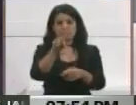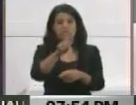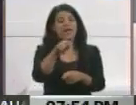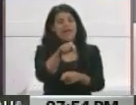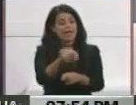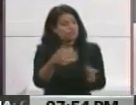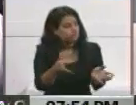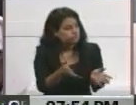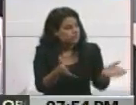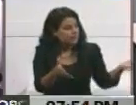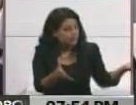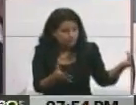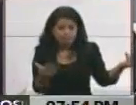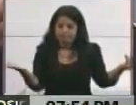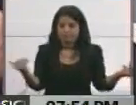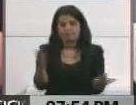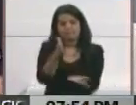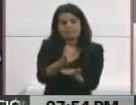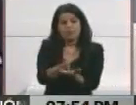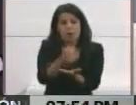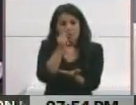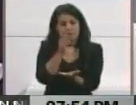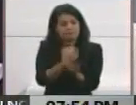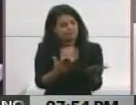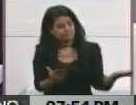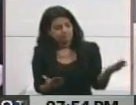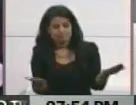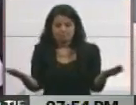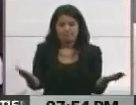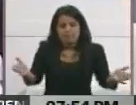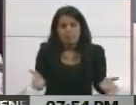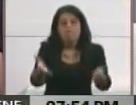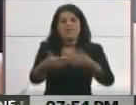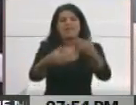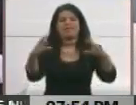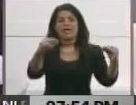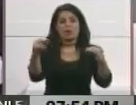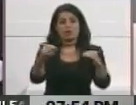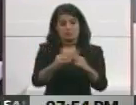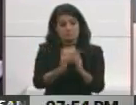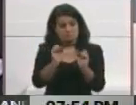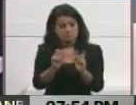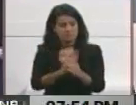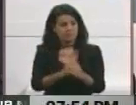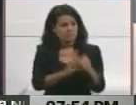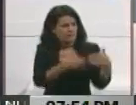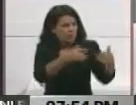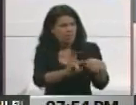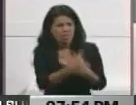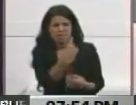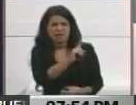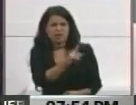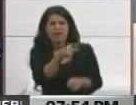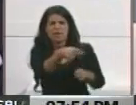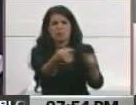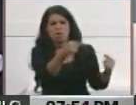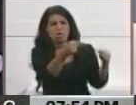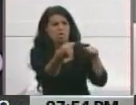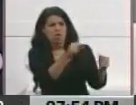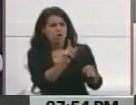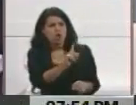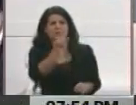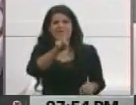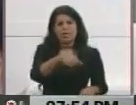encontramos con esas declaraciones tan contradictorias entre unos y otros cuando lo que está en juego es el